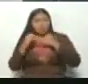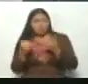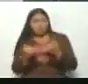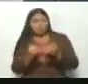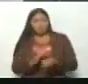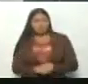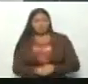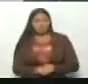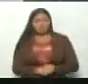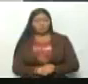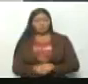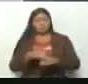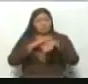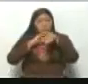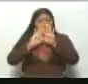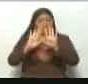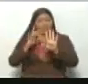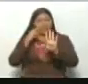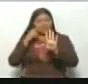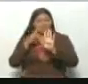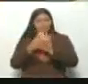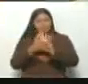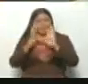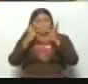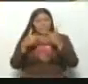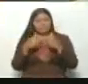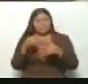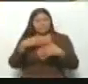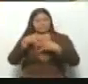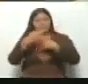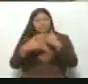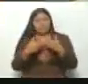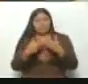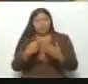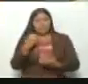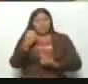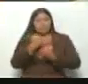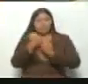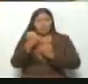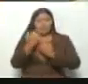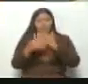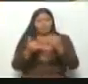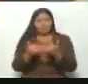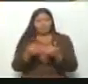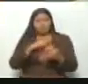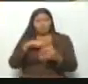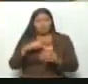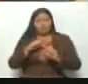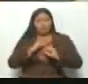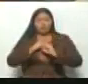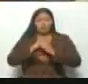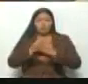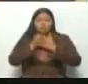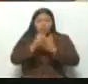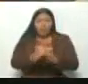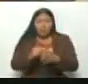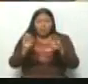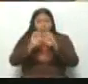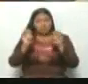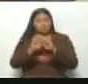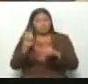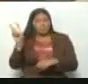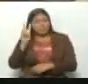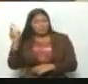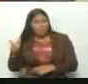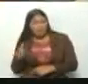Ahora, disculpe, ministra, si hay una empresa interesada en aportar, en ayudar a la educación venezolana